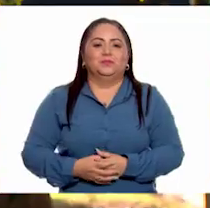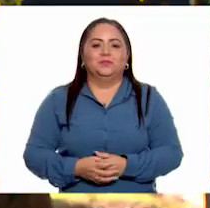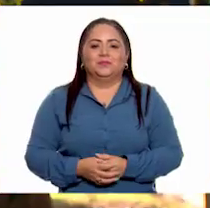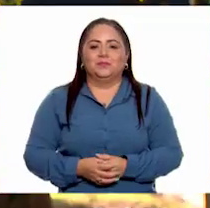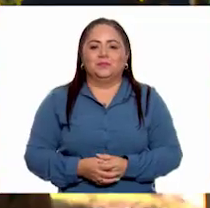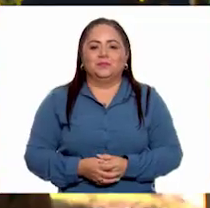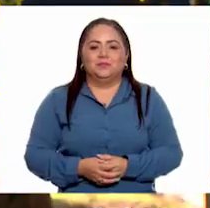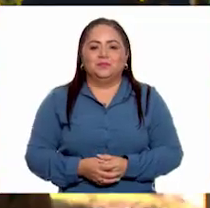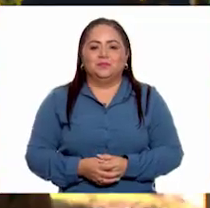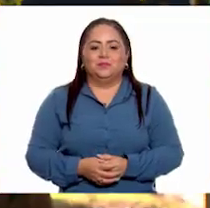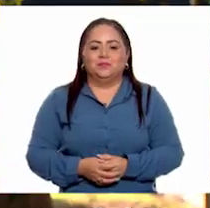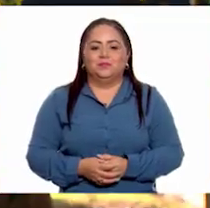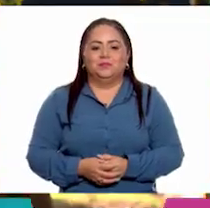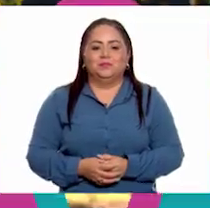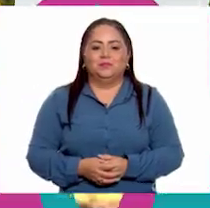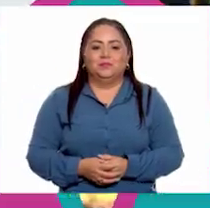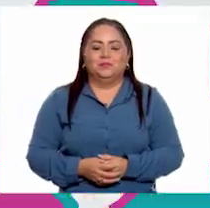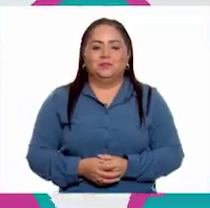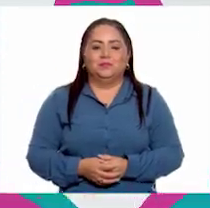pronto!